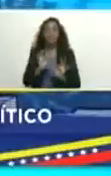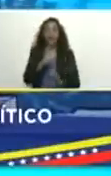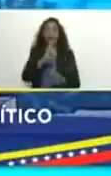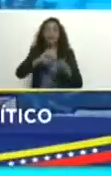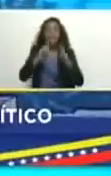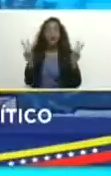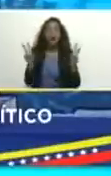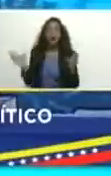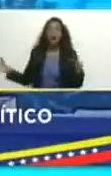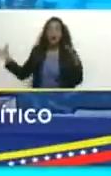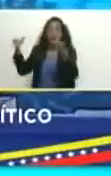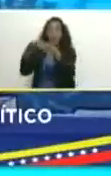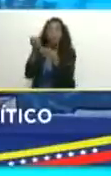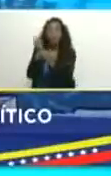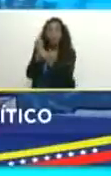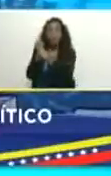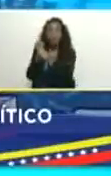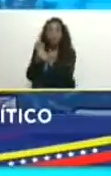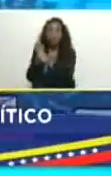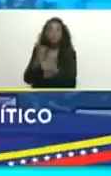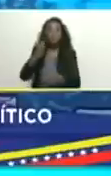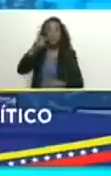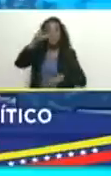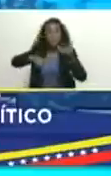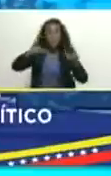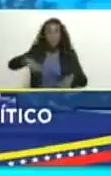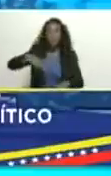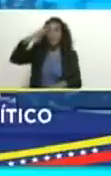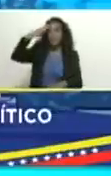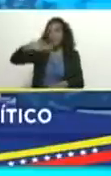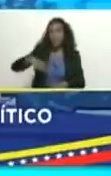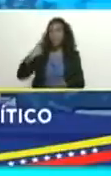como colectivo cívico, militar, policial,